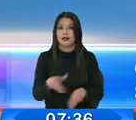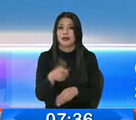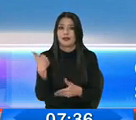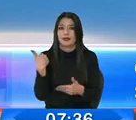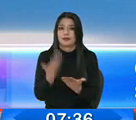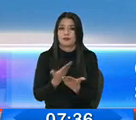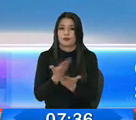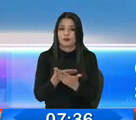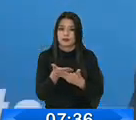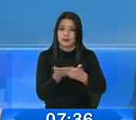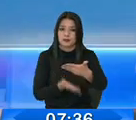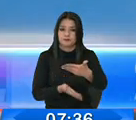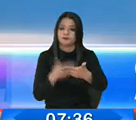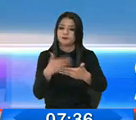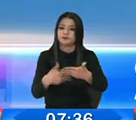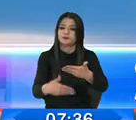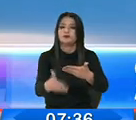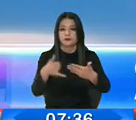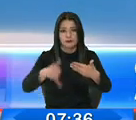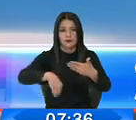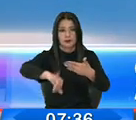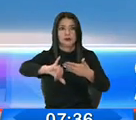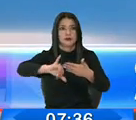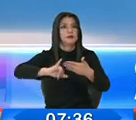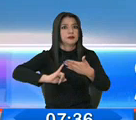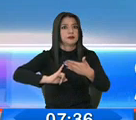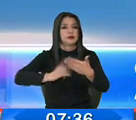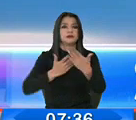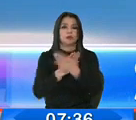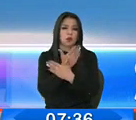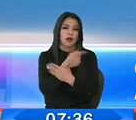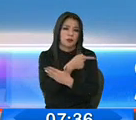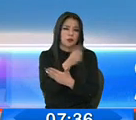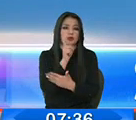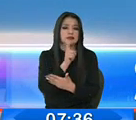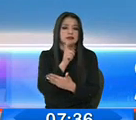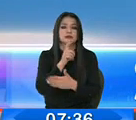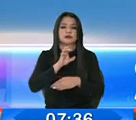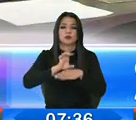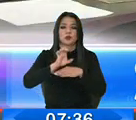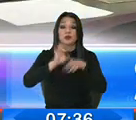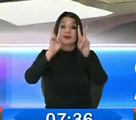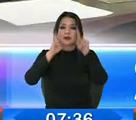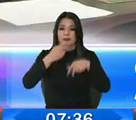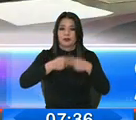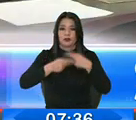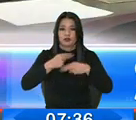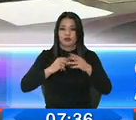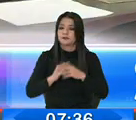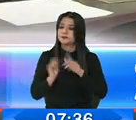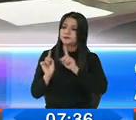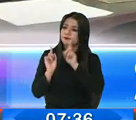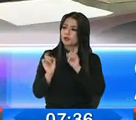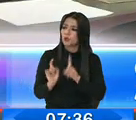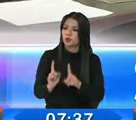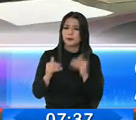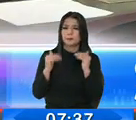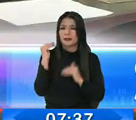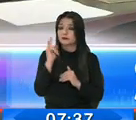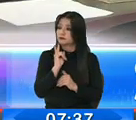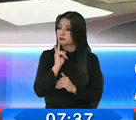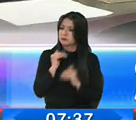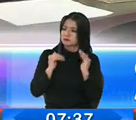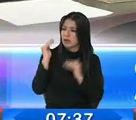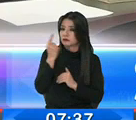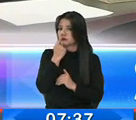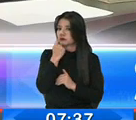manera ya allá en ese camino para avanzar en los nuevos intereses que tiene el Ecuador en materia comercial. Bueno, ¿y el interés en los Estados Unidos